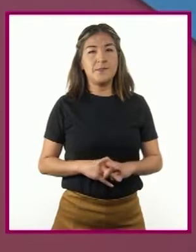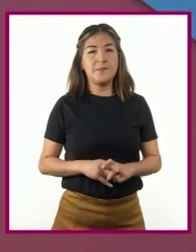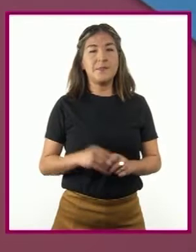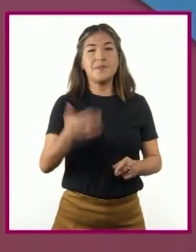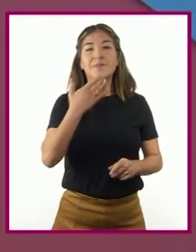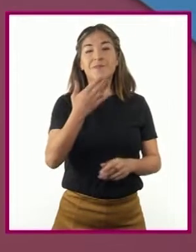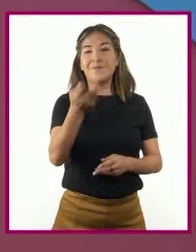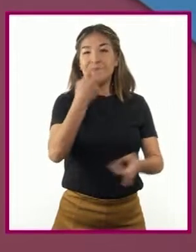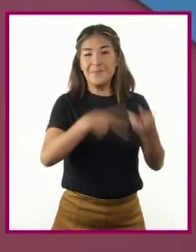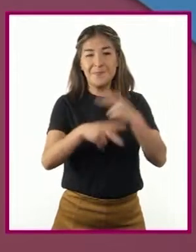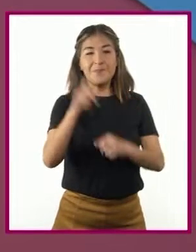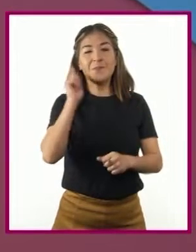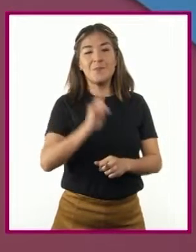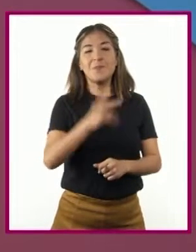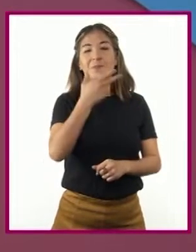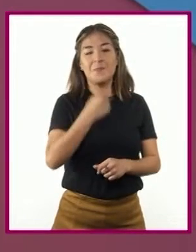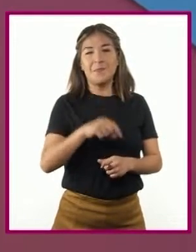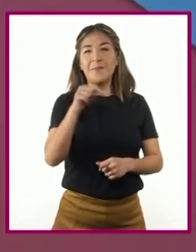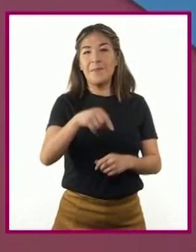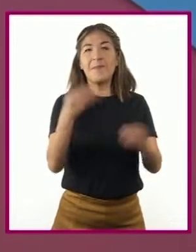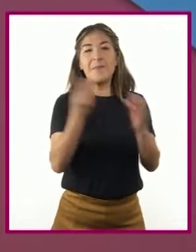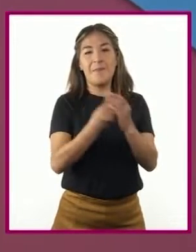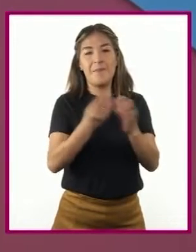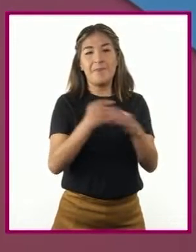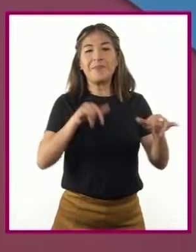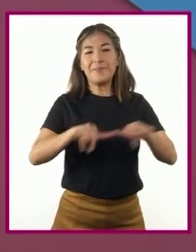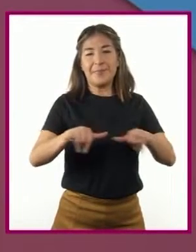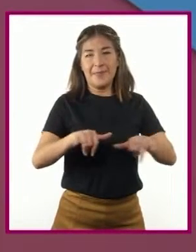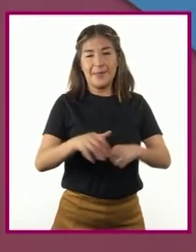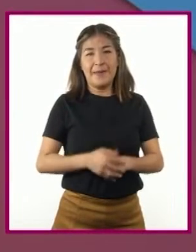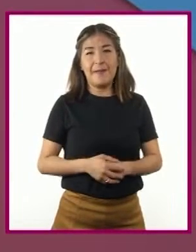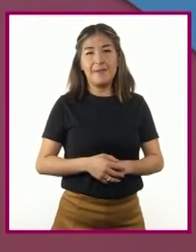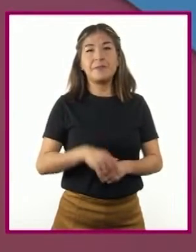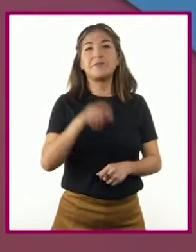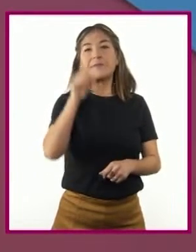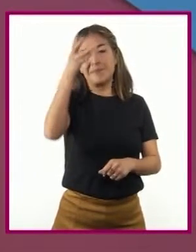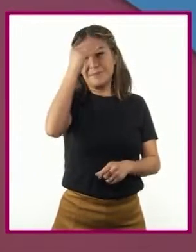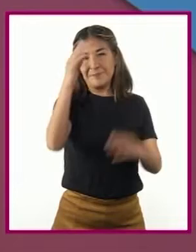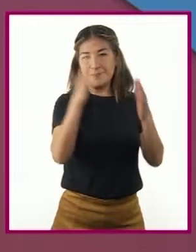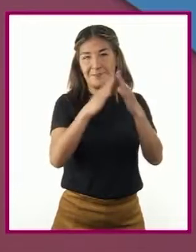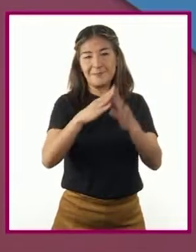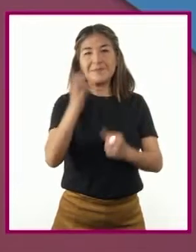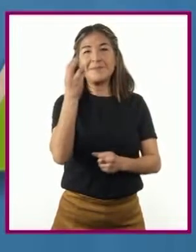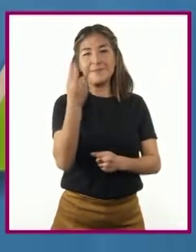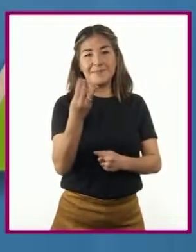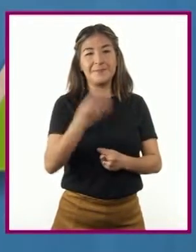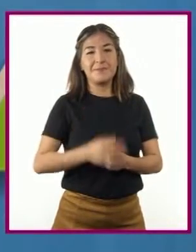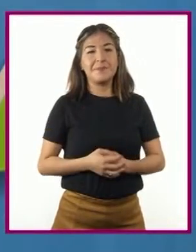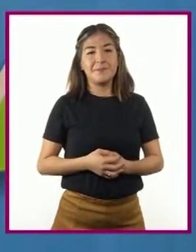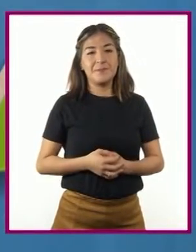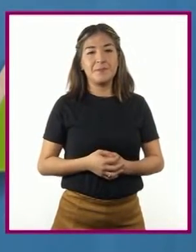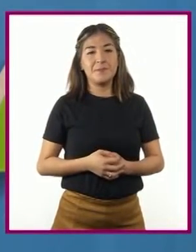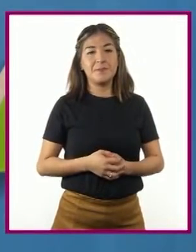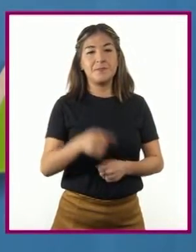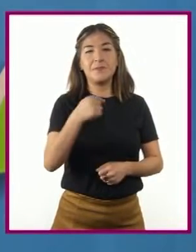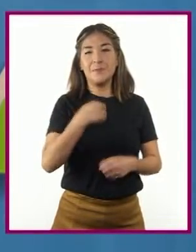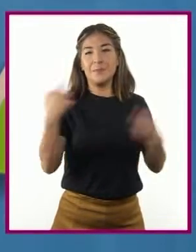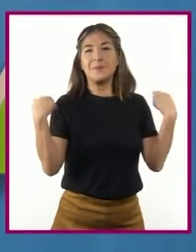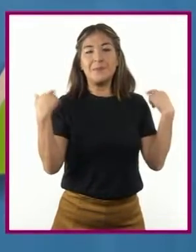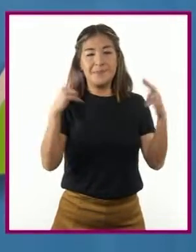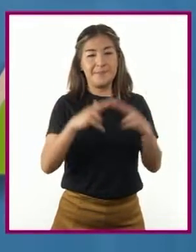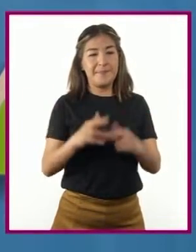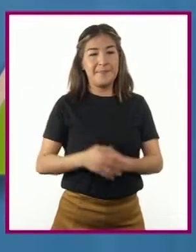Bienvenidas y bienvenidos a una sesión más de Geografía en la Estrategia Aprende en Casa 3. Soy la